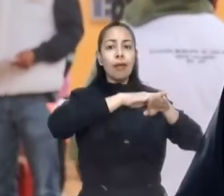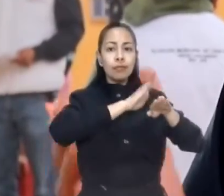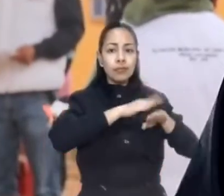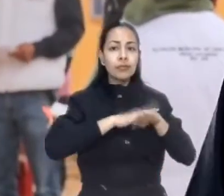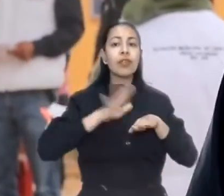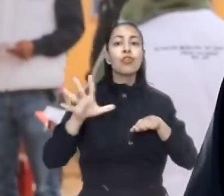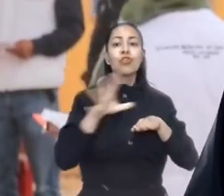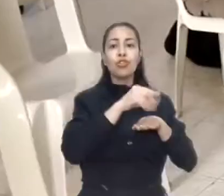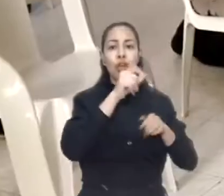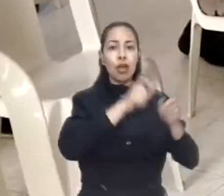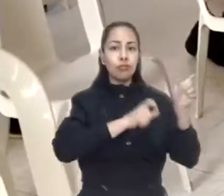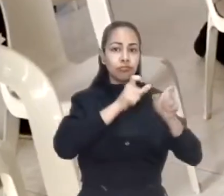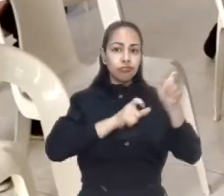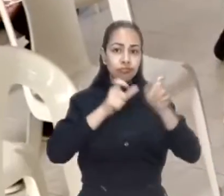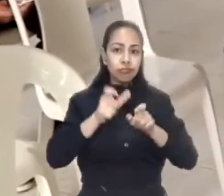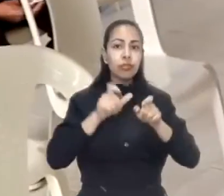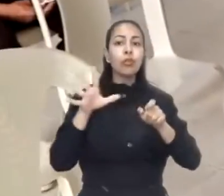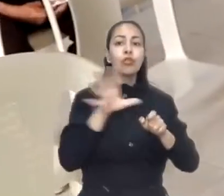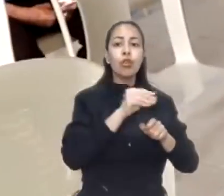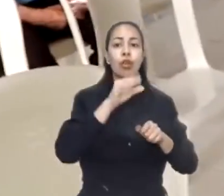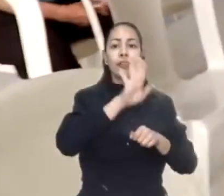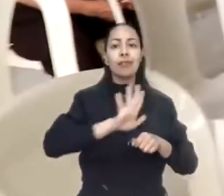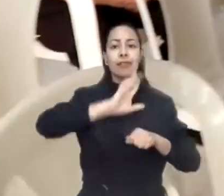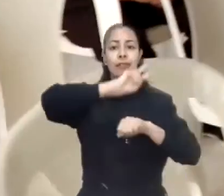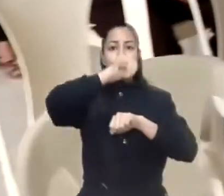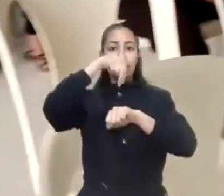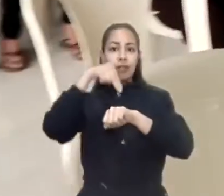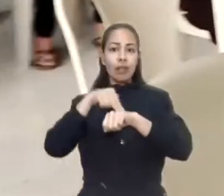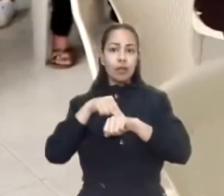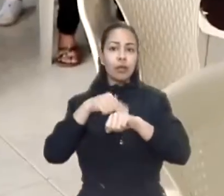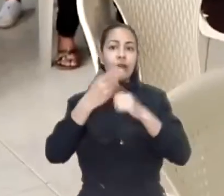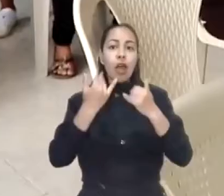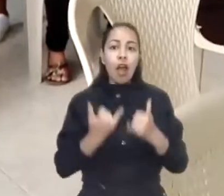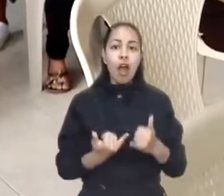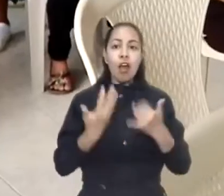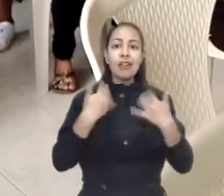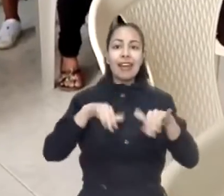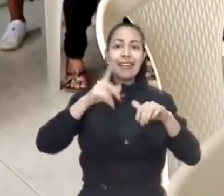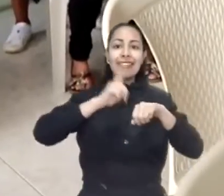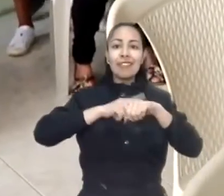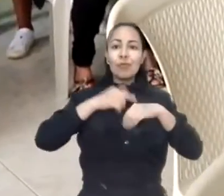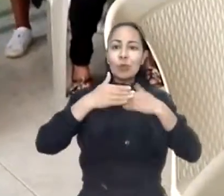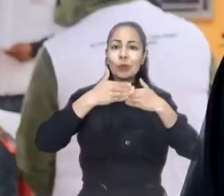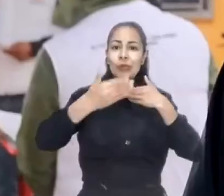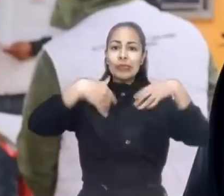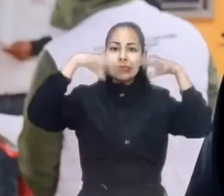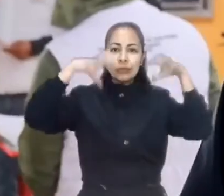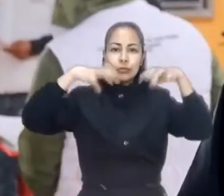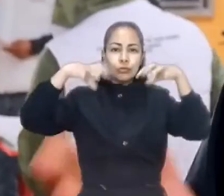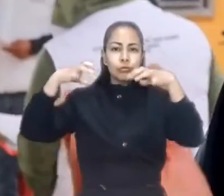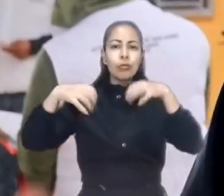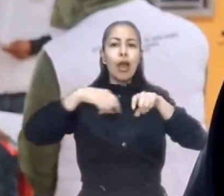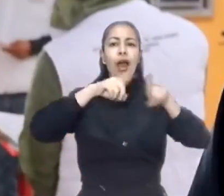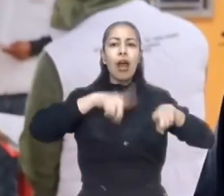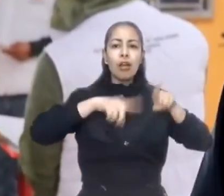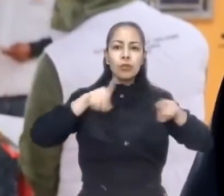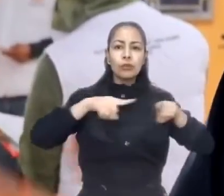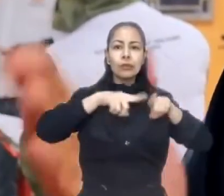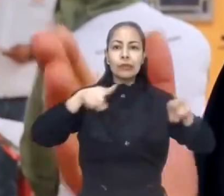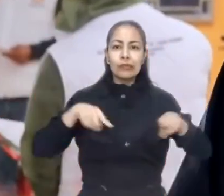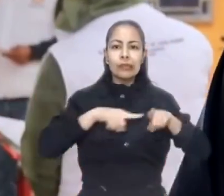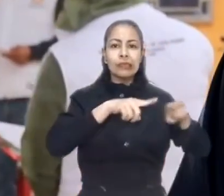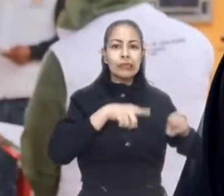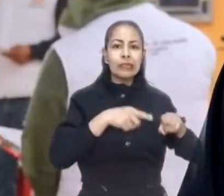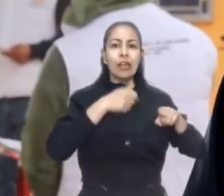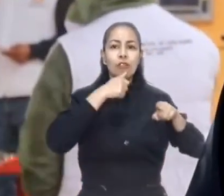necesarias y el llamado es a toda la comunidad de todo el departamento de Nariño a que en esta segunda temporada de lluvia, en esos puntos críticos,